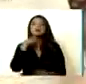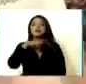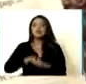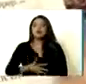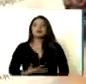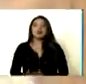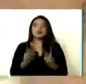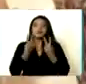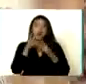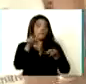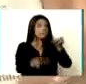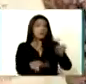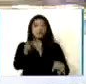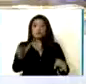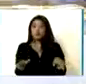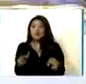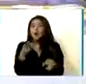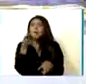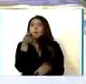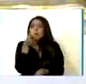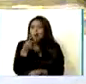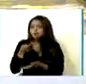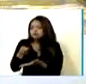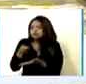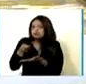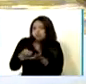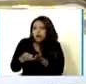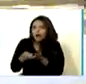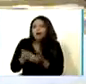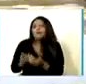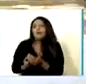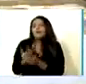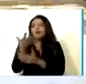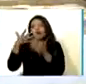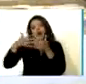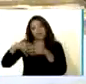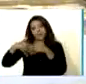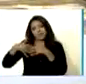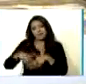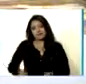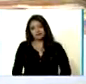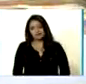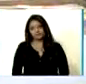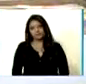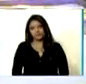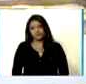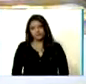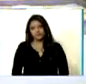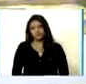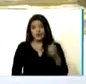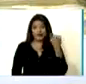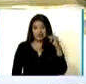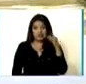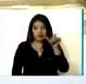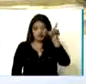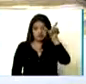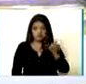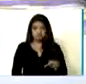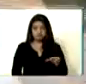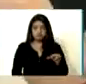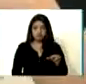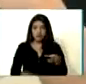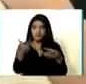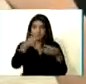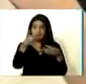de emprendedores, personas que con una pequeña inversión han logrado hacer su empresa. Vemos aquí, en la parte izquierda del periódico, vemos